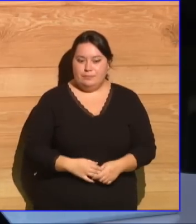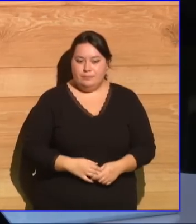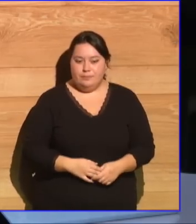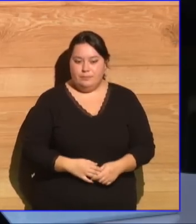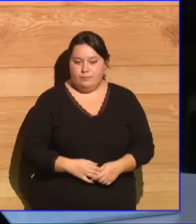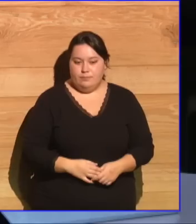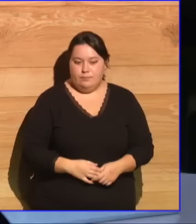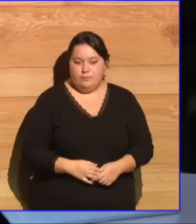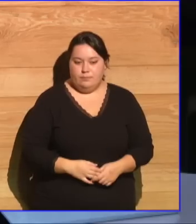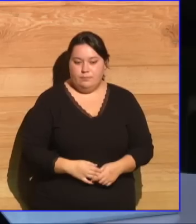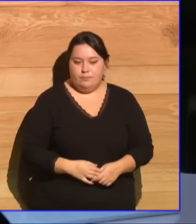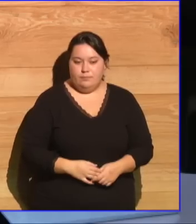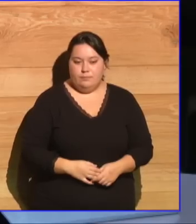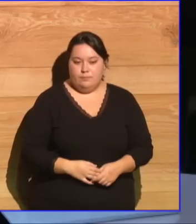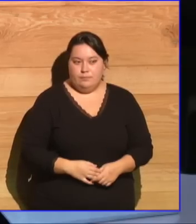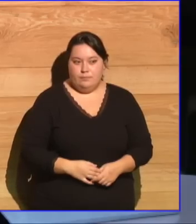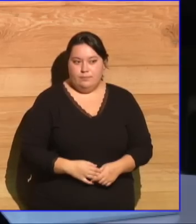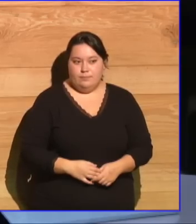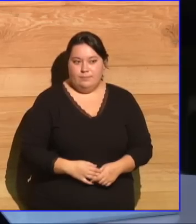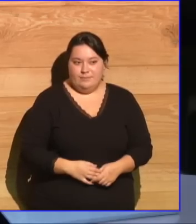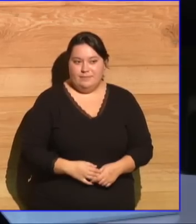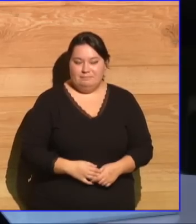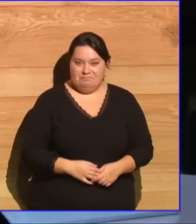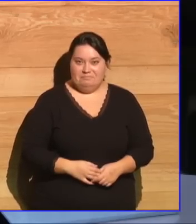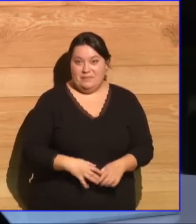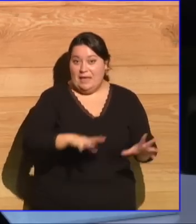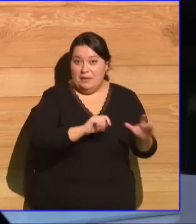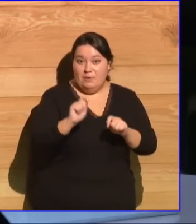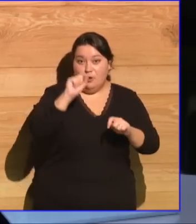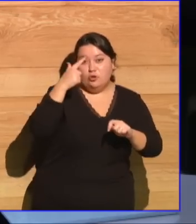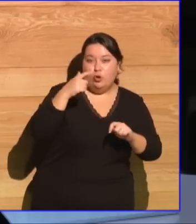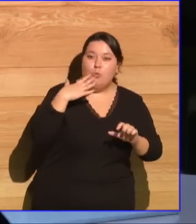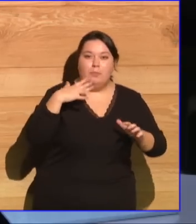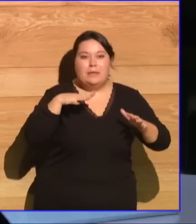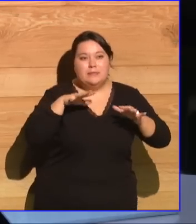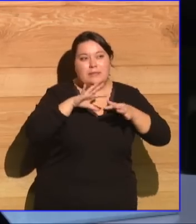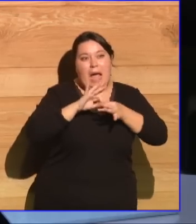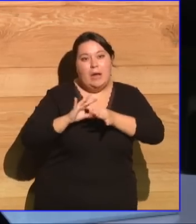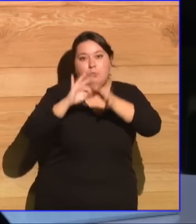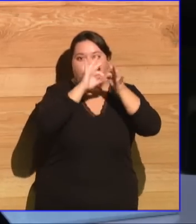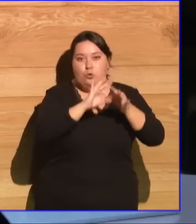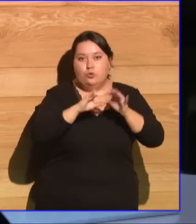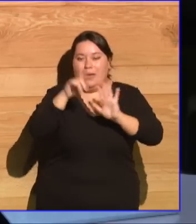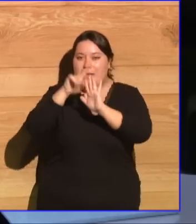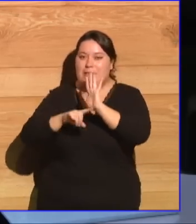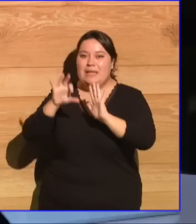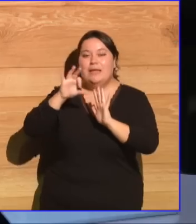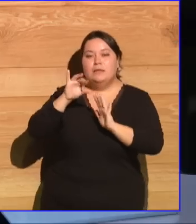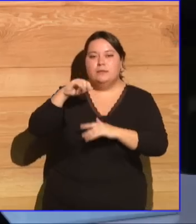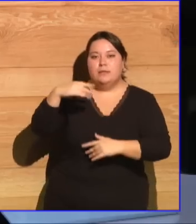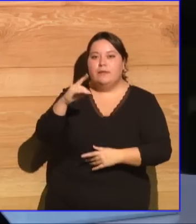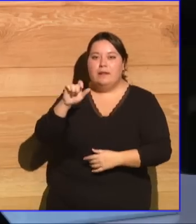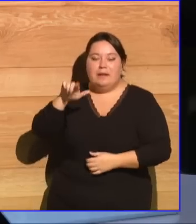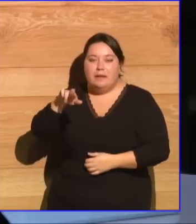Y está mucho más coreográficamente rodada El Imperio del Sol que la lista de Schindler, siendo la película